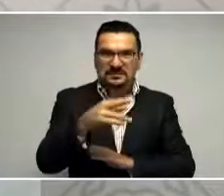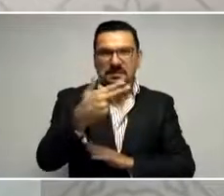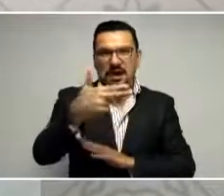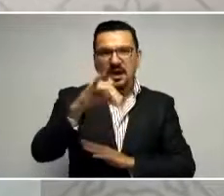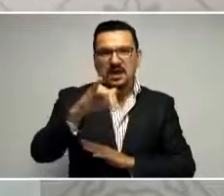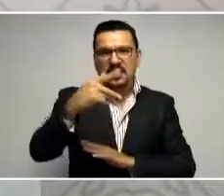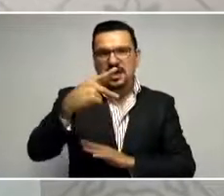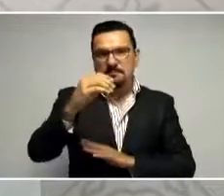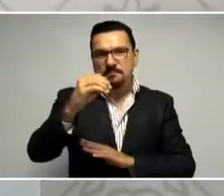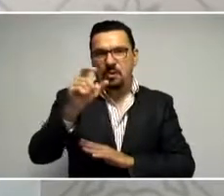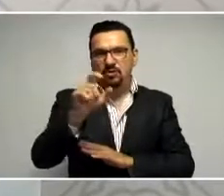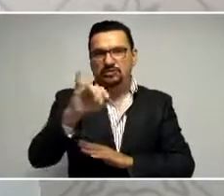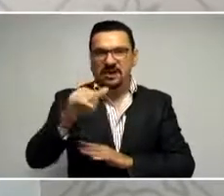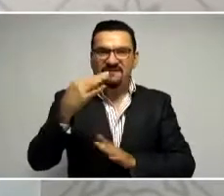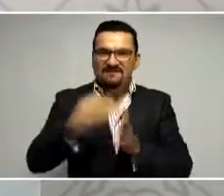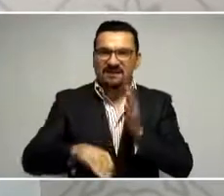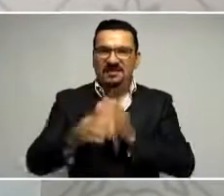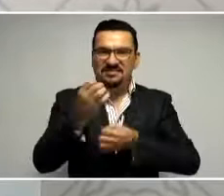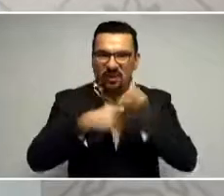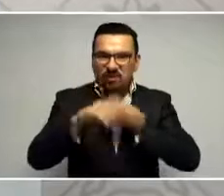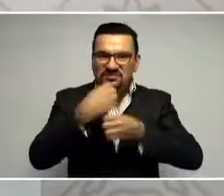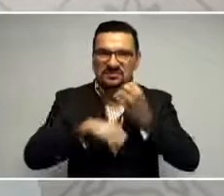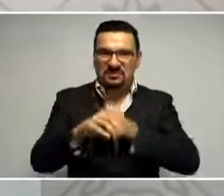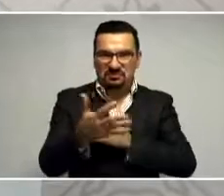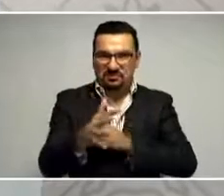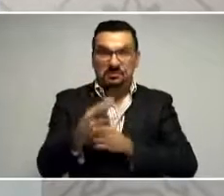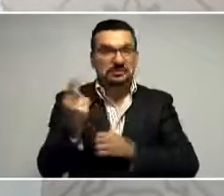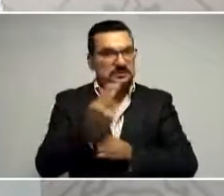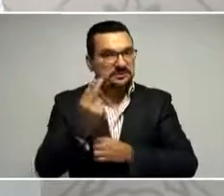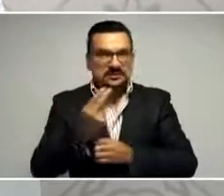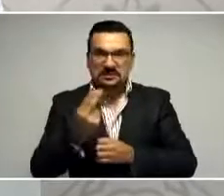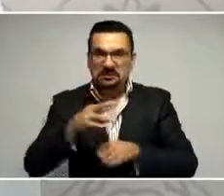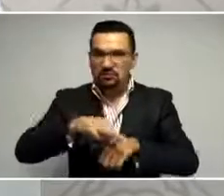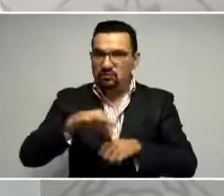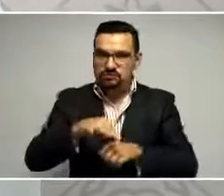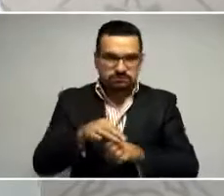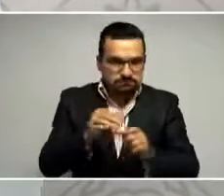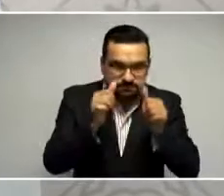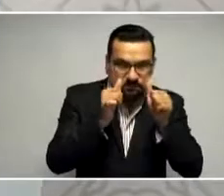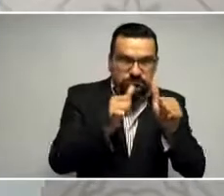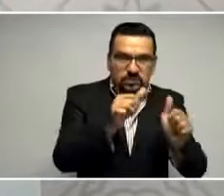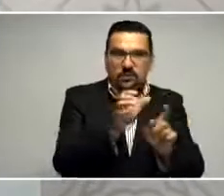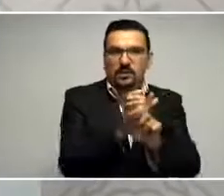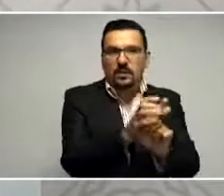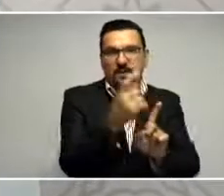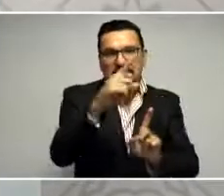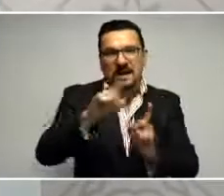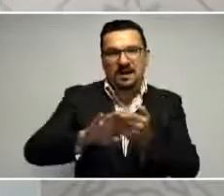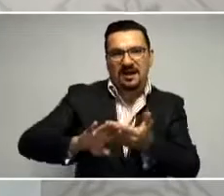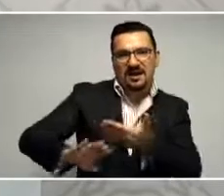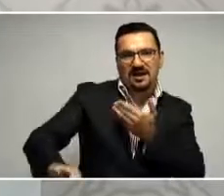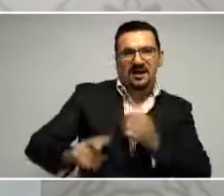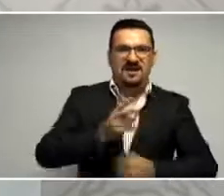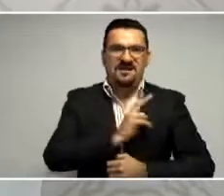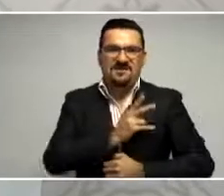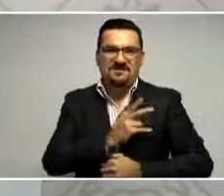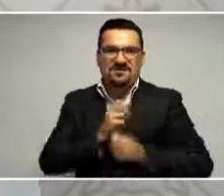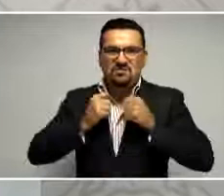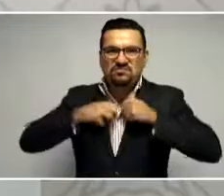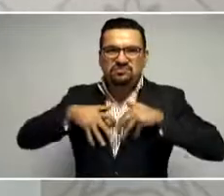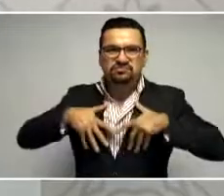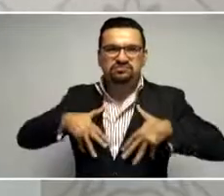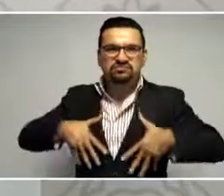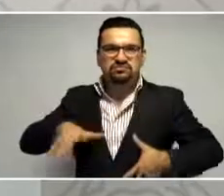por lo que requiere revisión médica temprana para evitar que el virus progrese en el